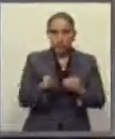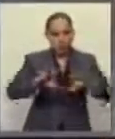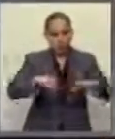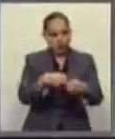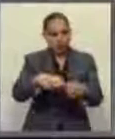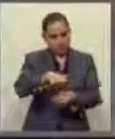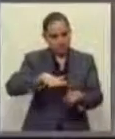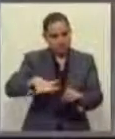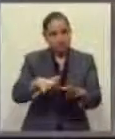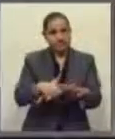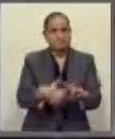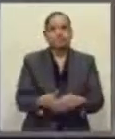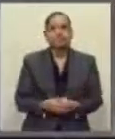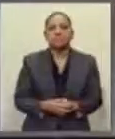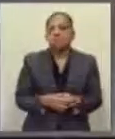Importante